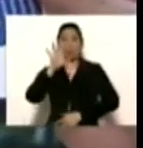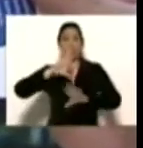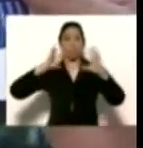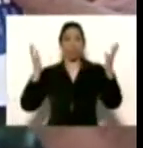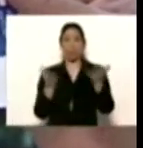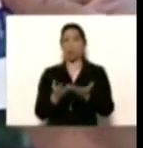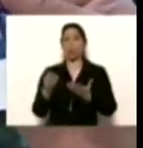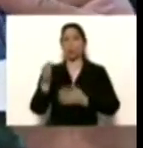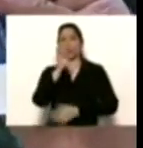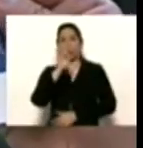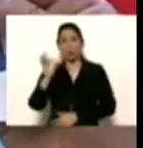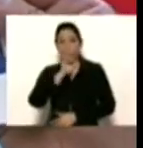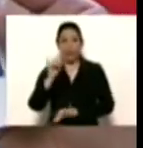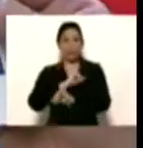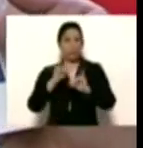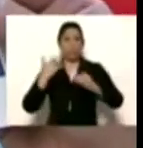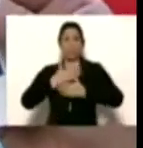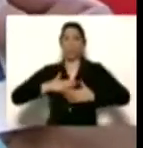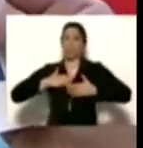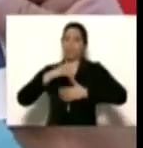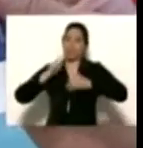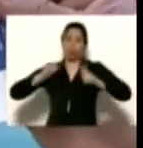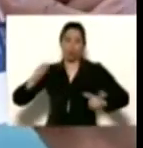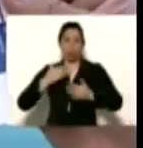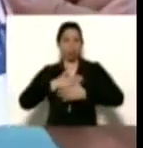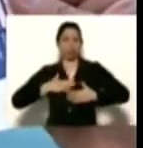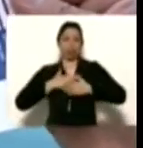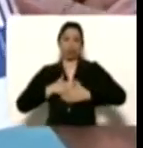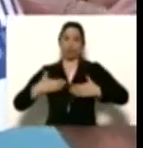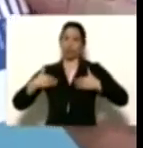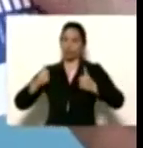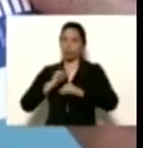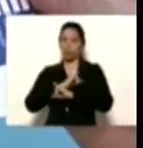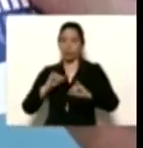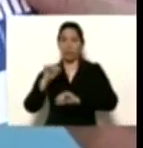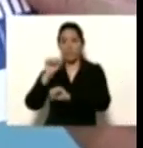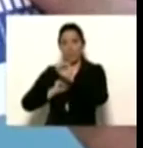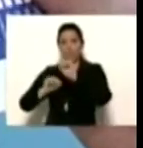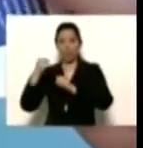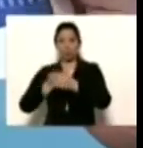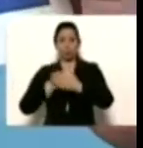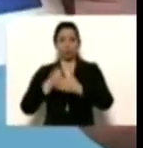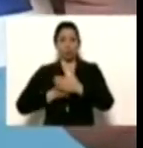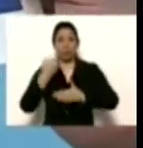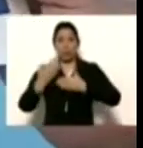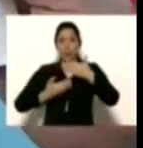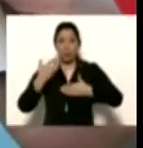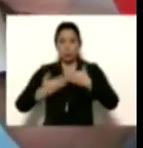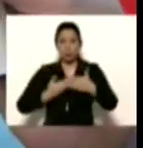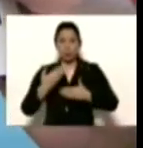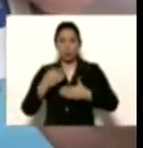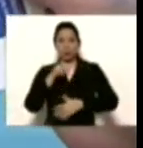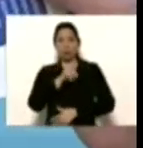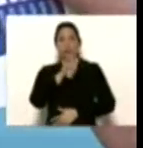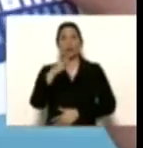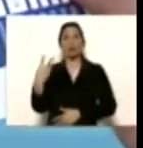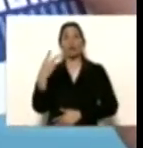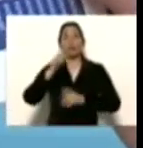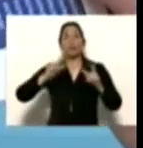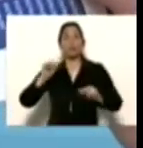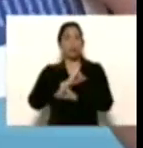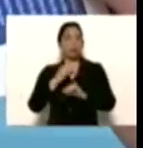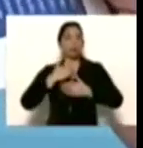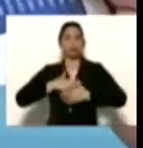mayor porcentaje de pacientes recuperados, estando aún la epidemia en evolución. 142 personas